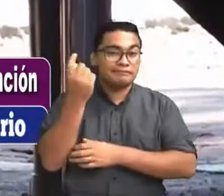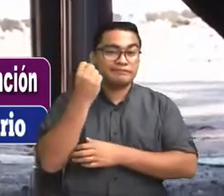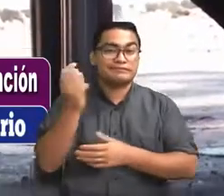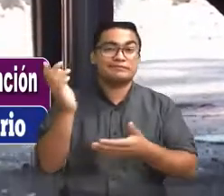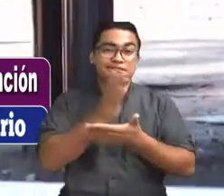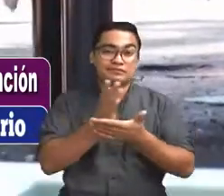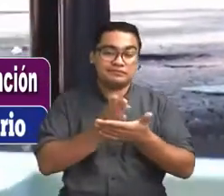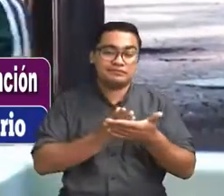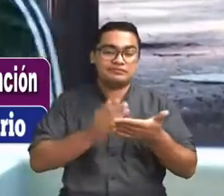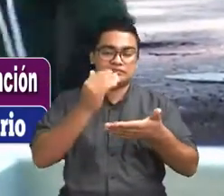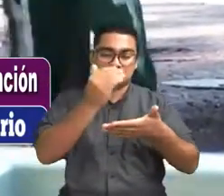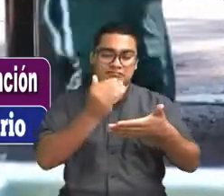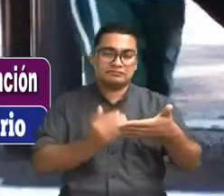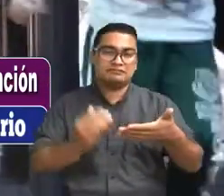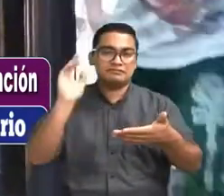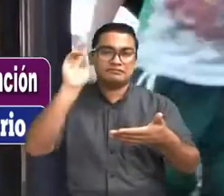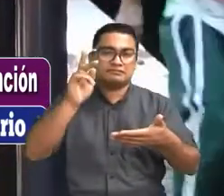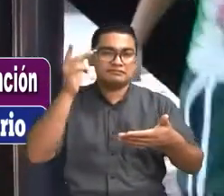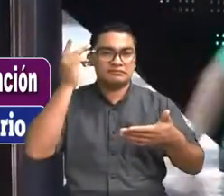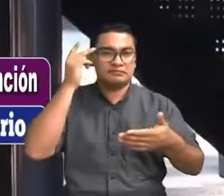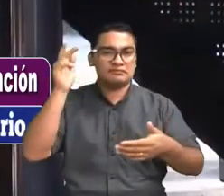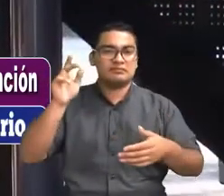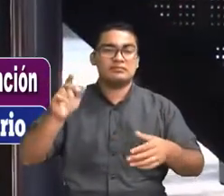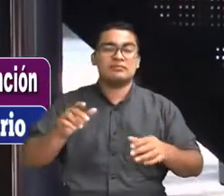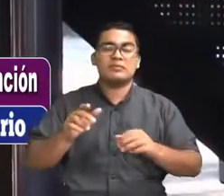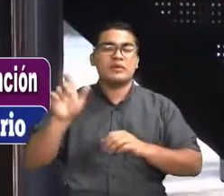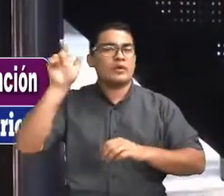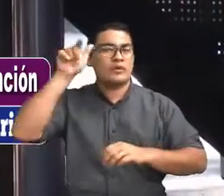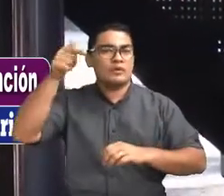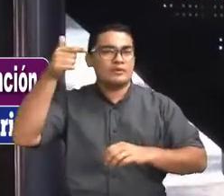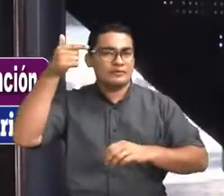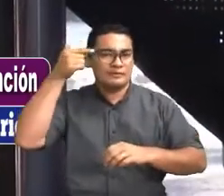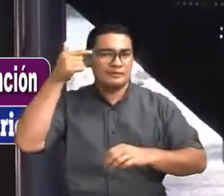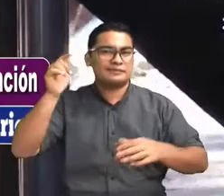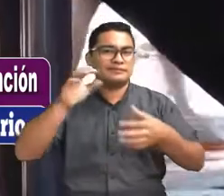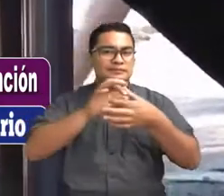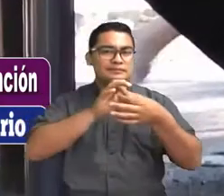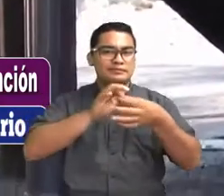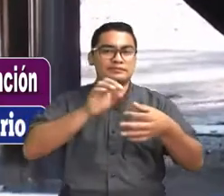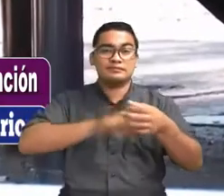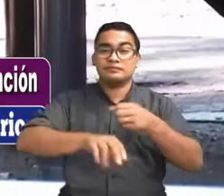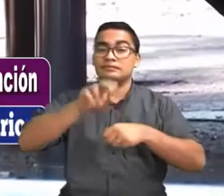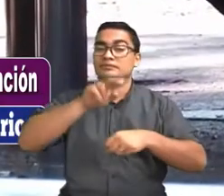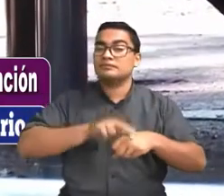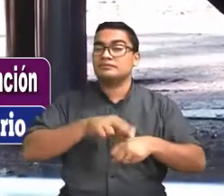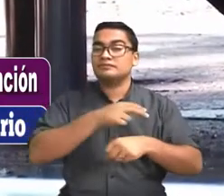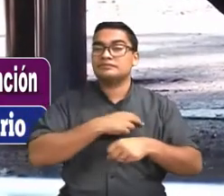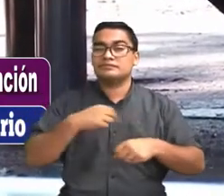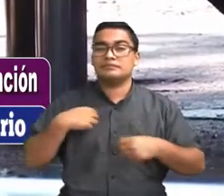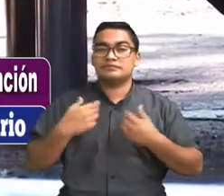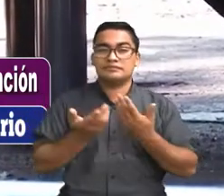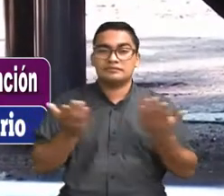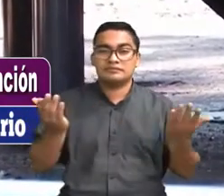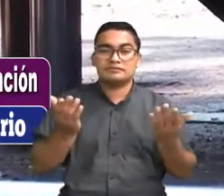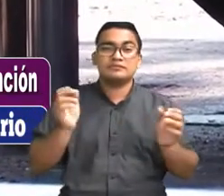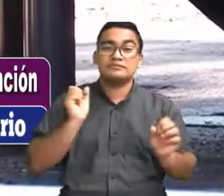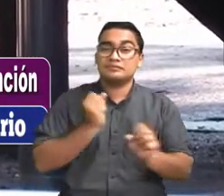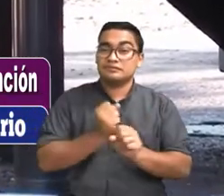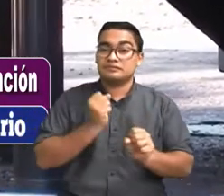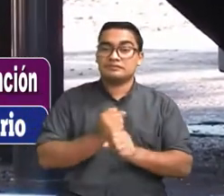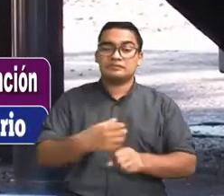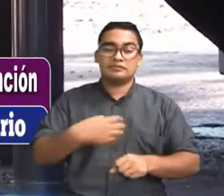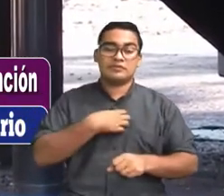algunas políticas que el Gobierno de Reconciliación y Unidad Nacional ha realizado y ejecuta como parte de su